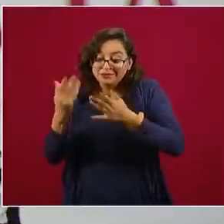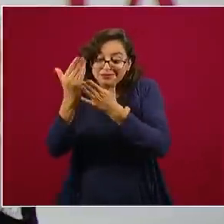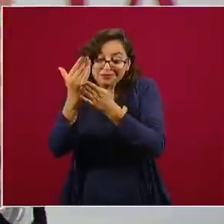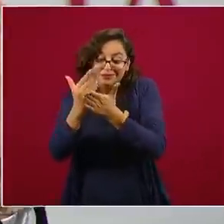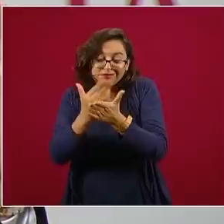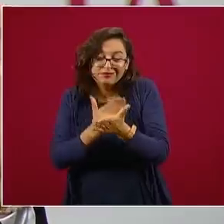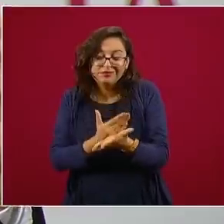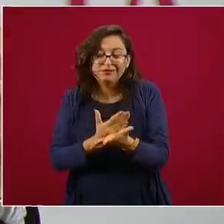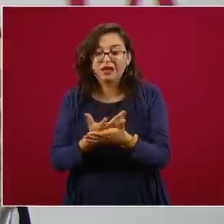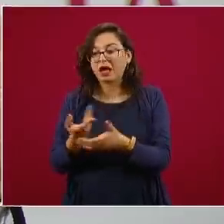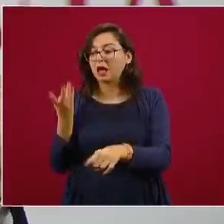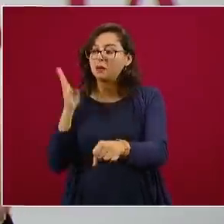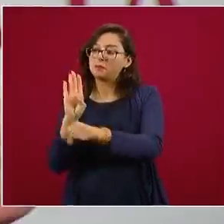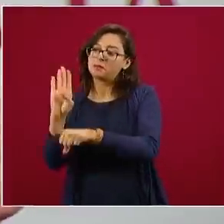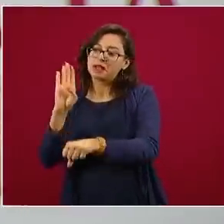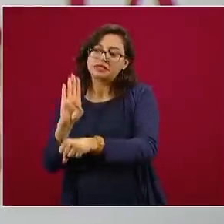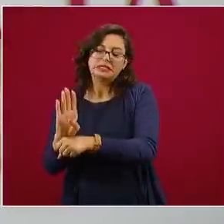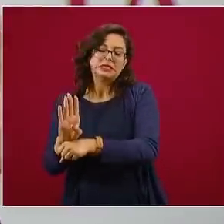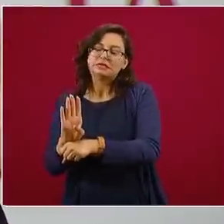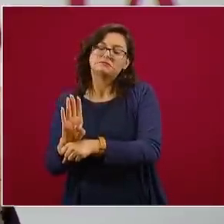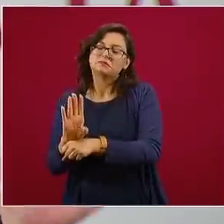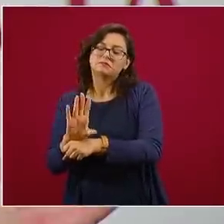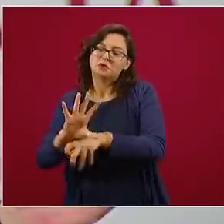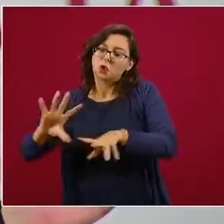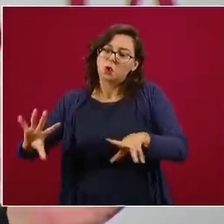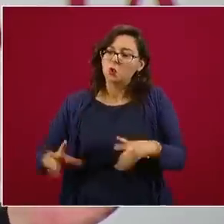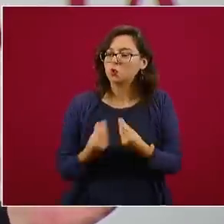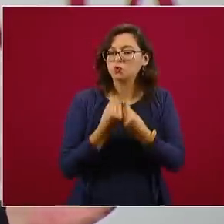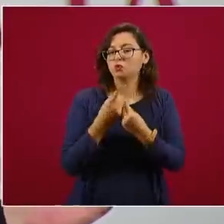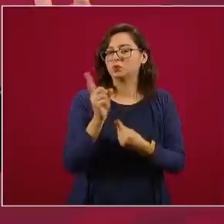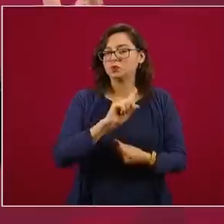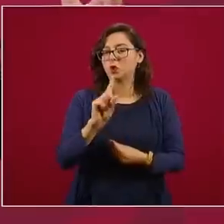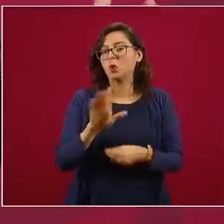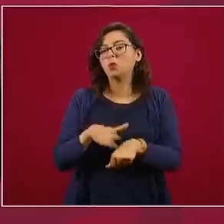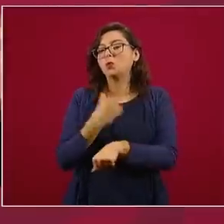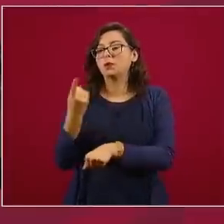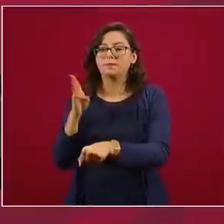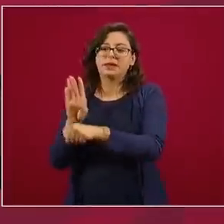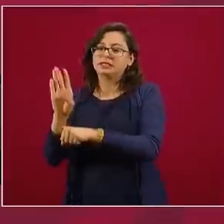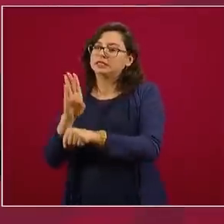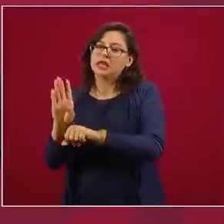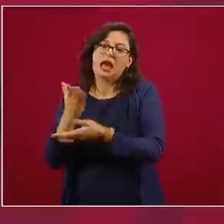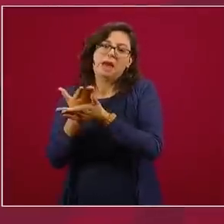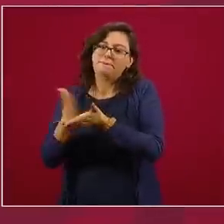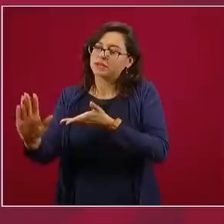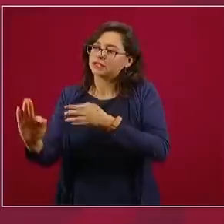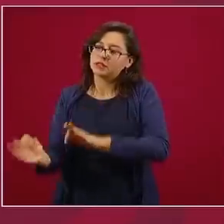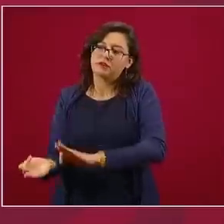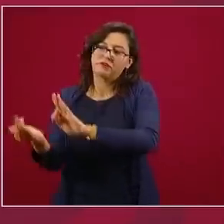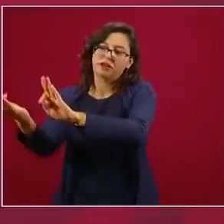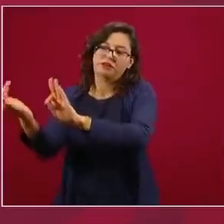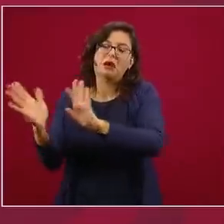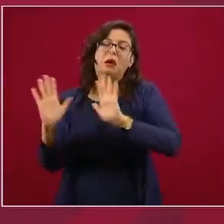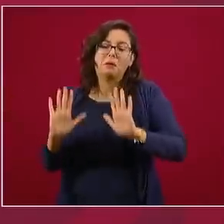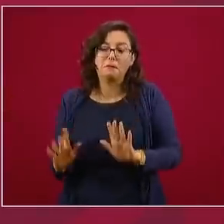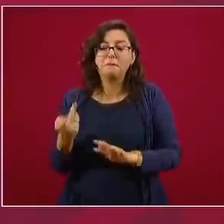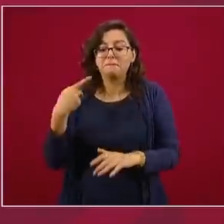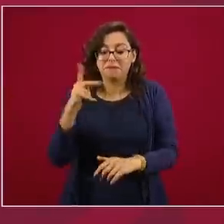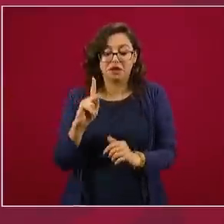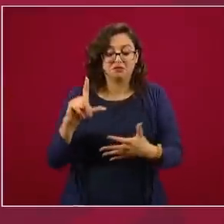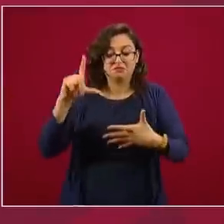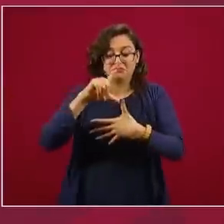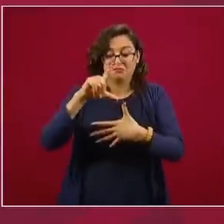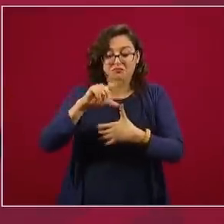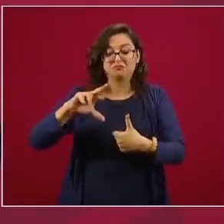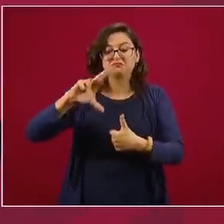No incluimos a Brasil porque Brasil, como ya se explicó, tiene un acuerdo directo. Pero con todos los demás países de América Latina y del Caribe